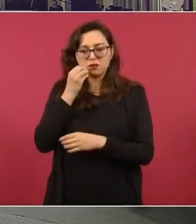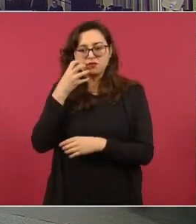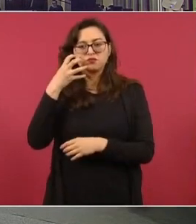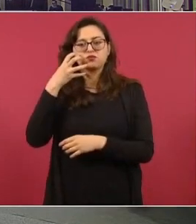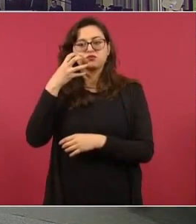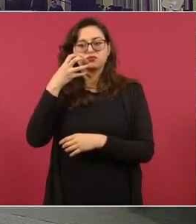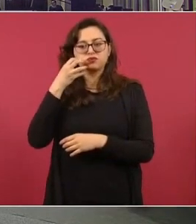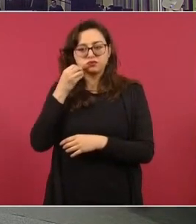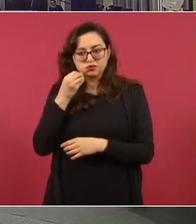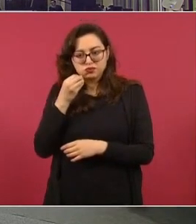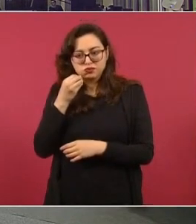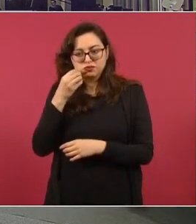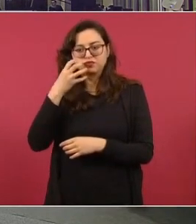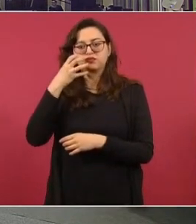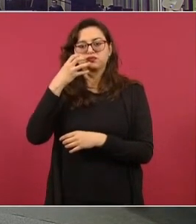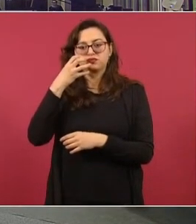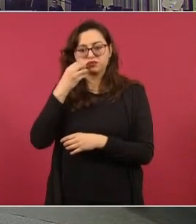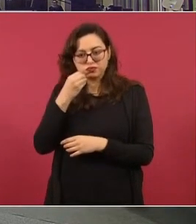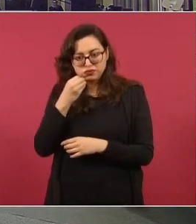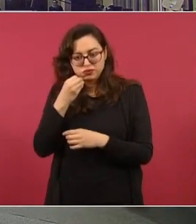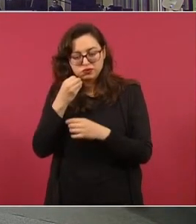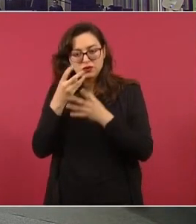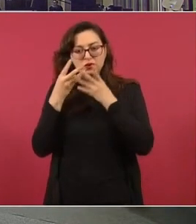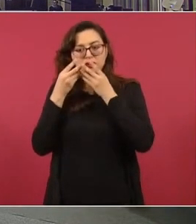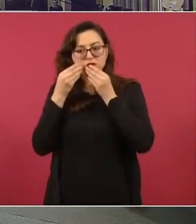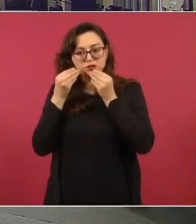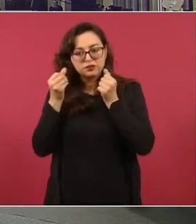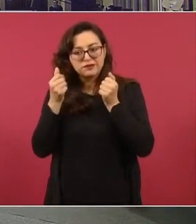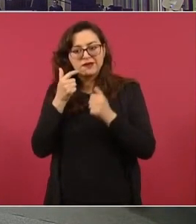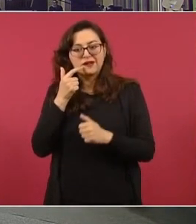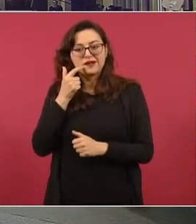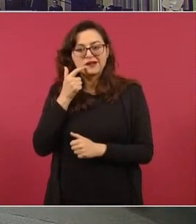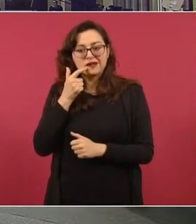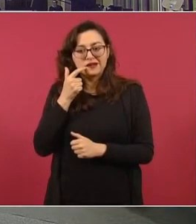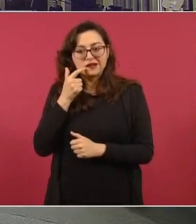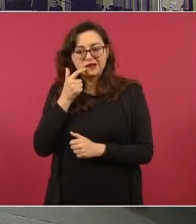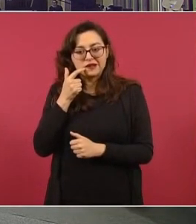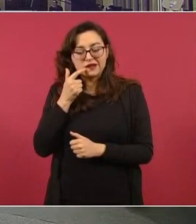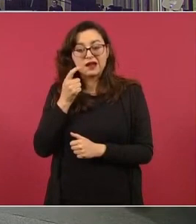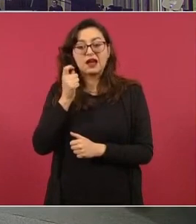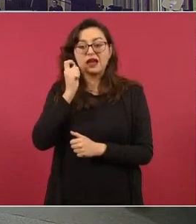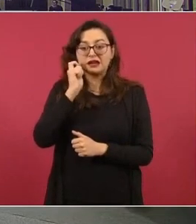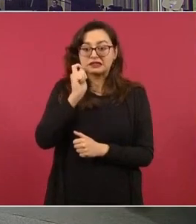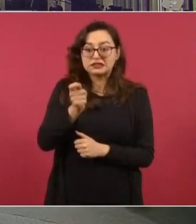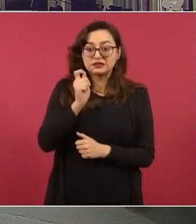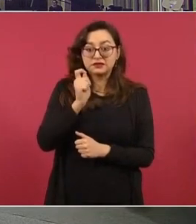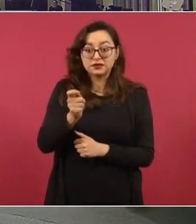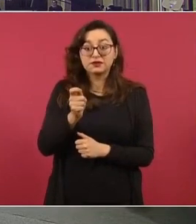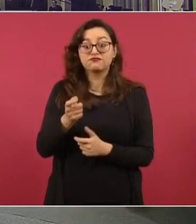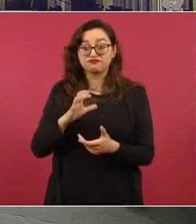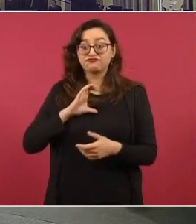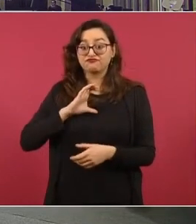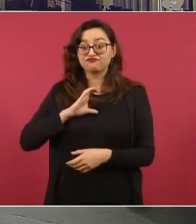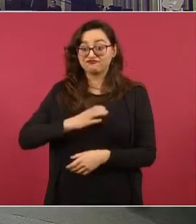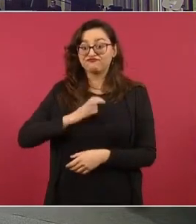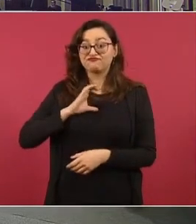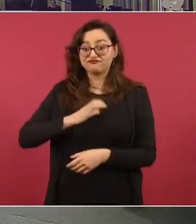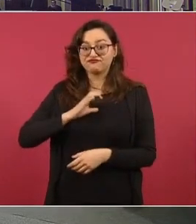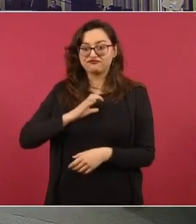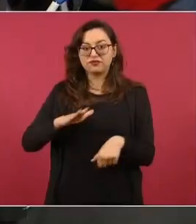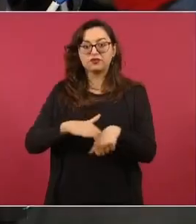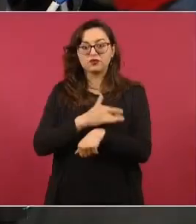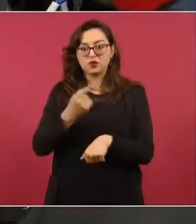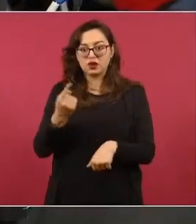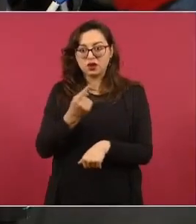a exhibir y se vuelve a formar esta costra en el labio. Estas lesiones precancerosas son el resultado de la exposición